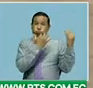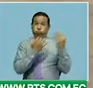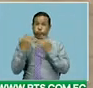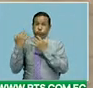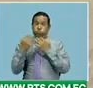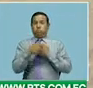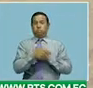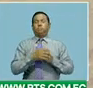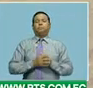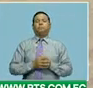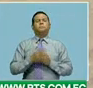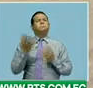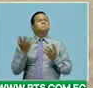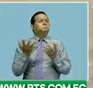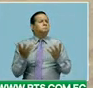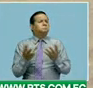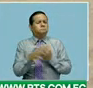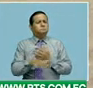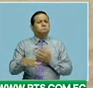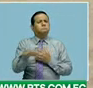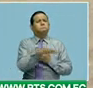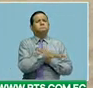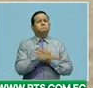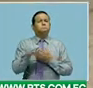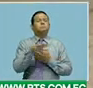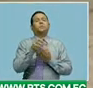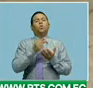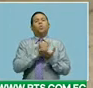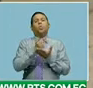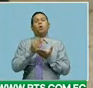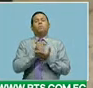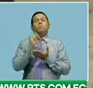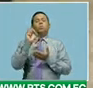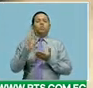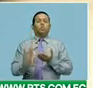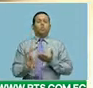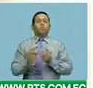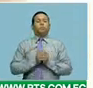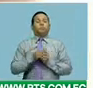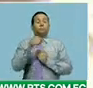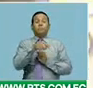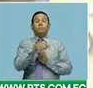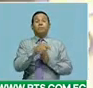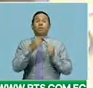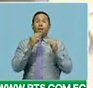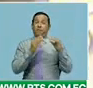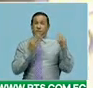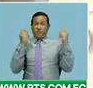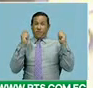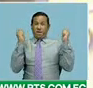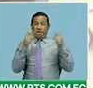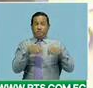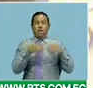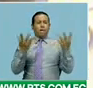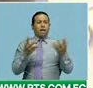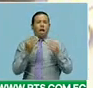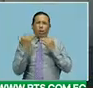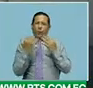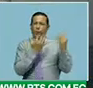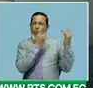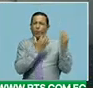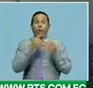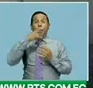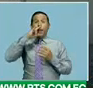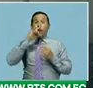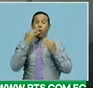hecho de sangre se registró en la cooperativa Molina de Frank en el Guasmo Sur. Ahí se estaba desarrollando una fiesta infantil que terminó en tragedia al